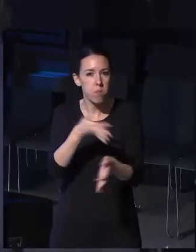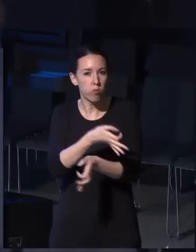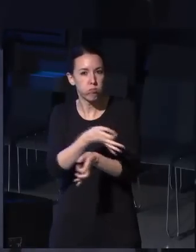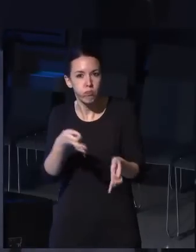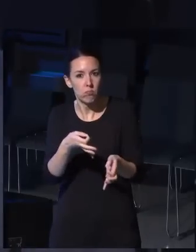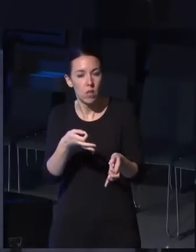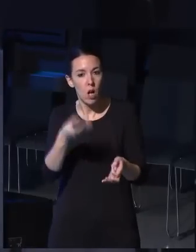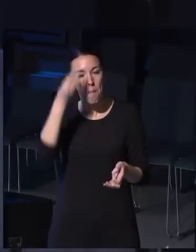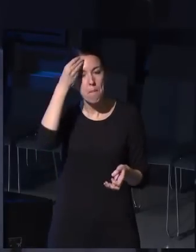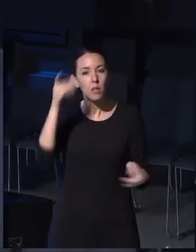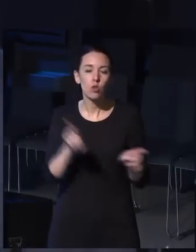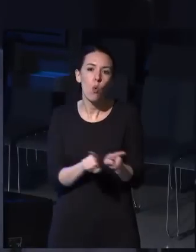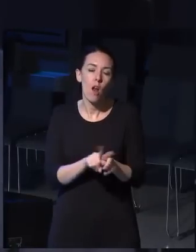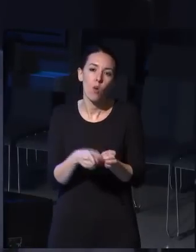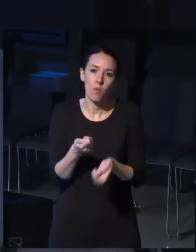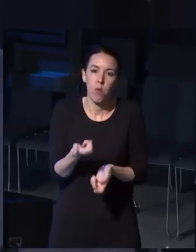realmente yo creo que es un poco como,